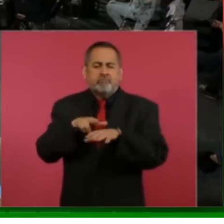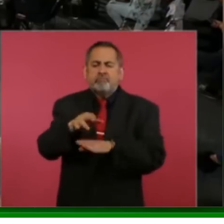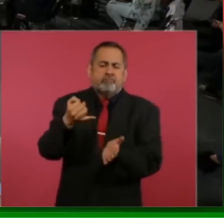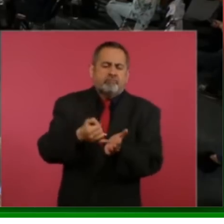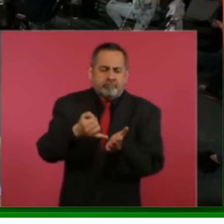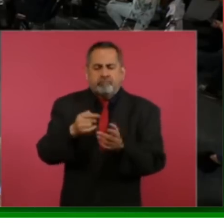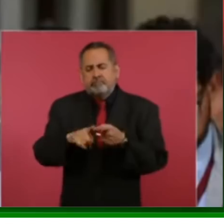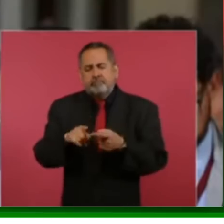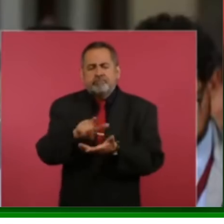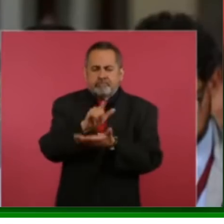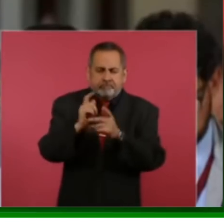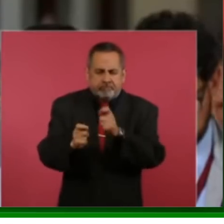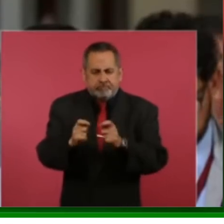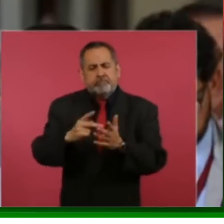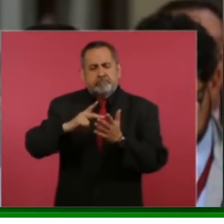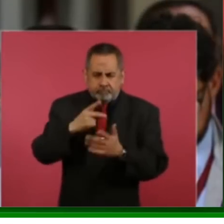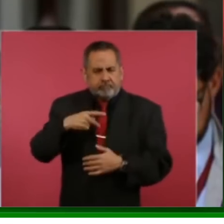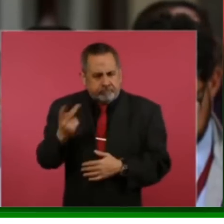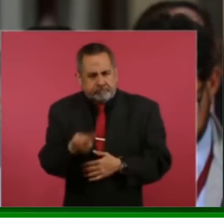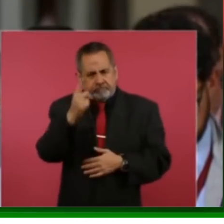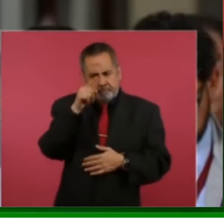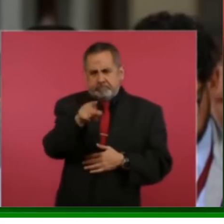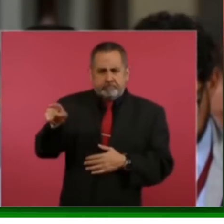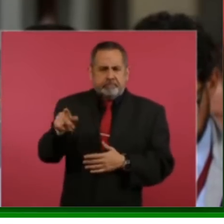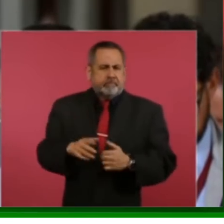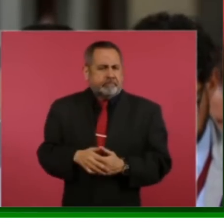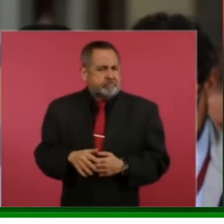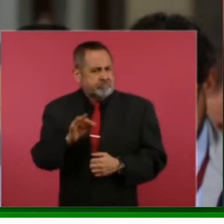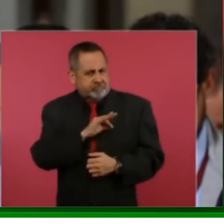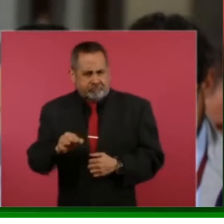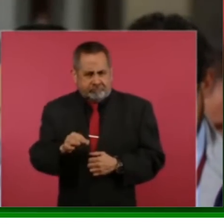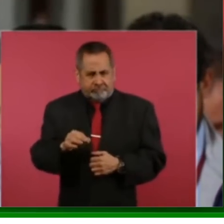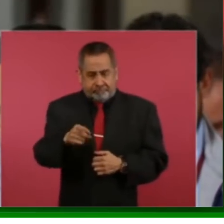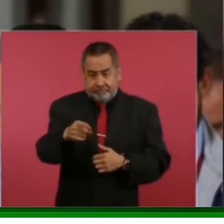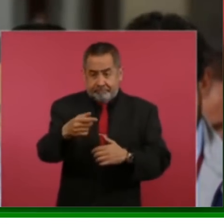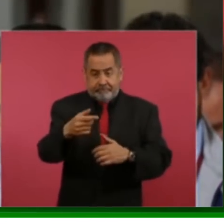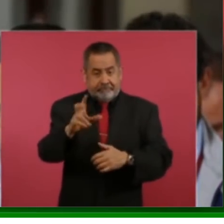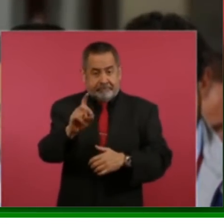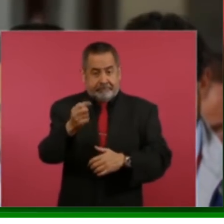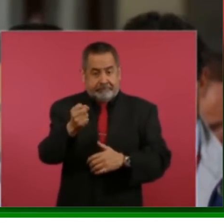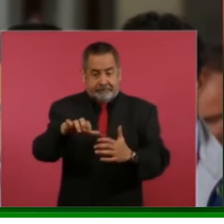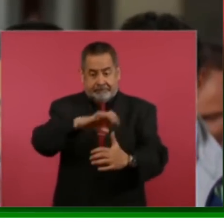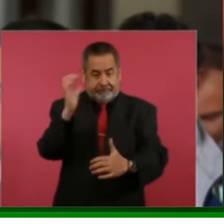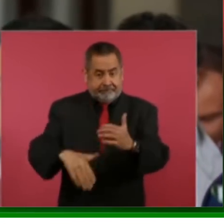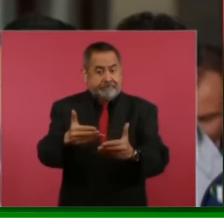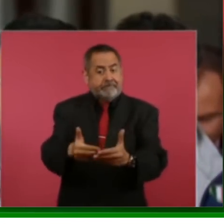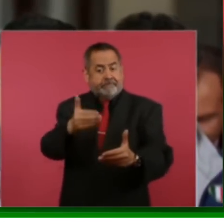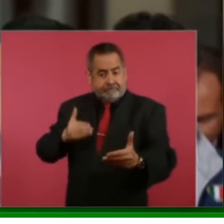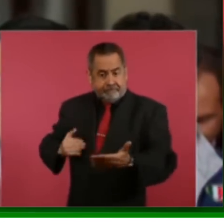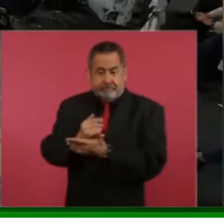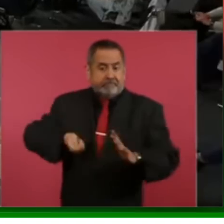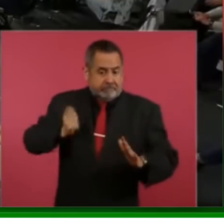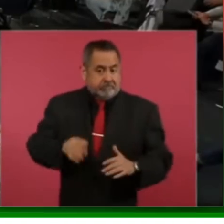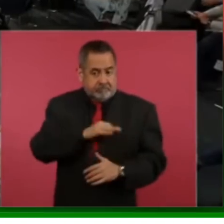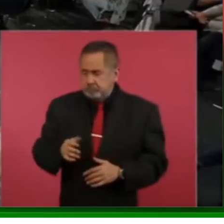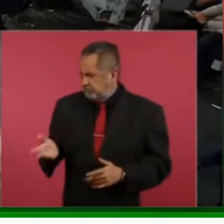impuestos y al tema legal, pues reiterarle la pregunta ahora a ellos. ¿Se podría resolver antes de que el 30 de septiembre que finaliza la administración, procurador? A